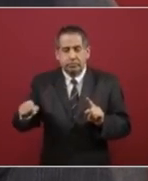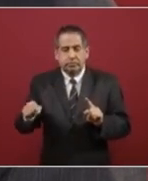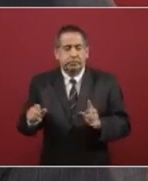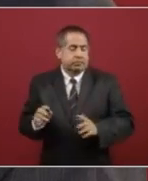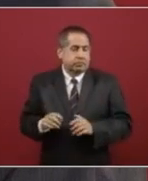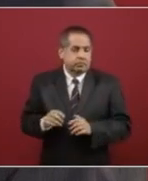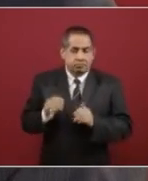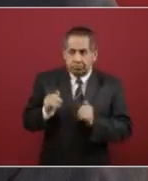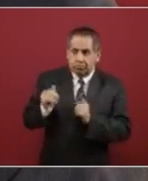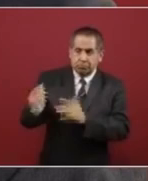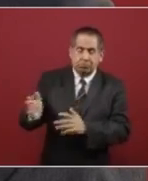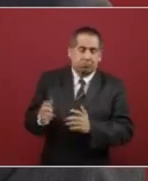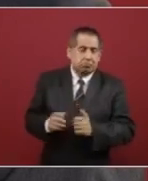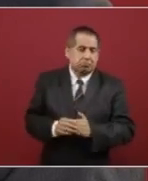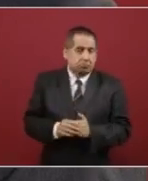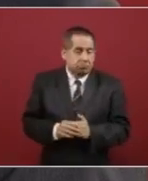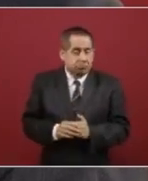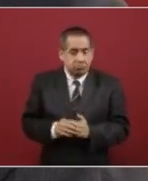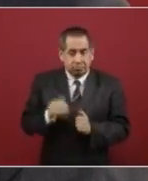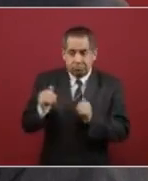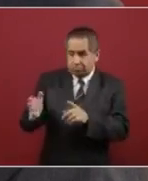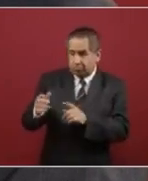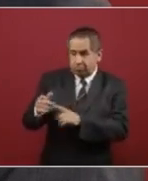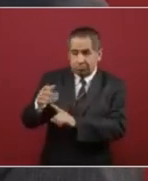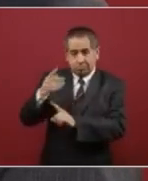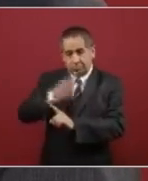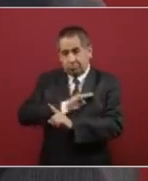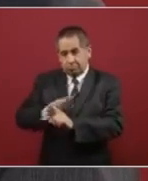para llegar a la cabecera